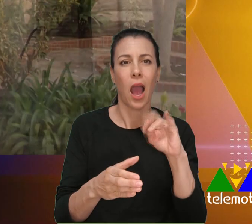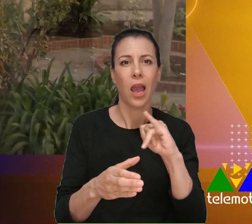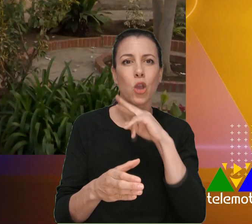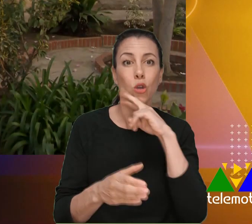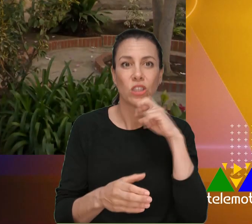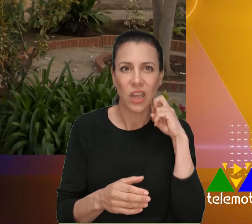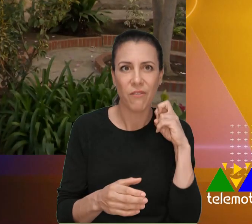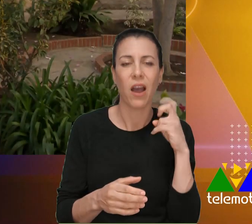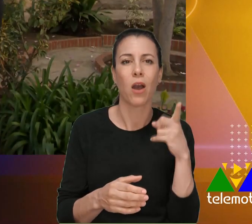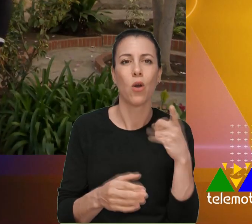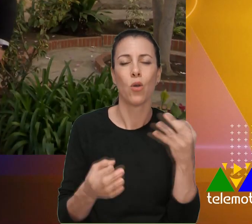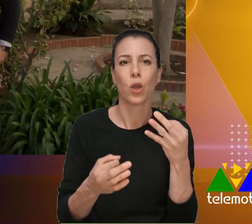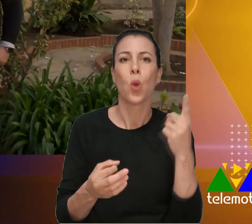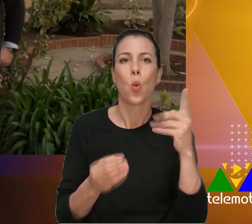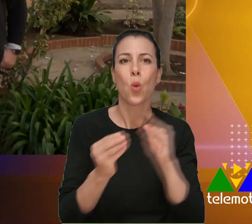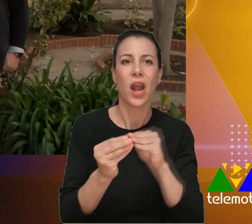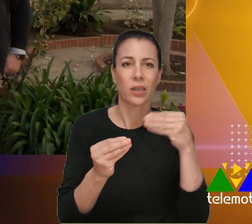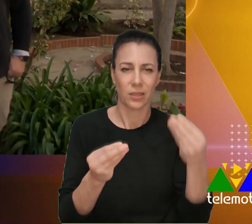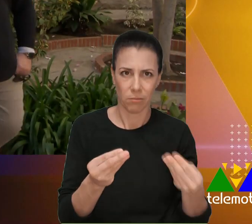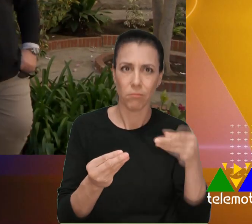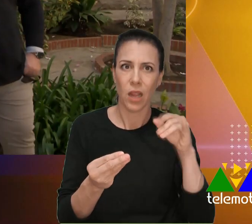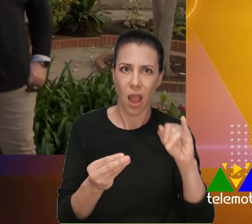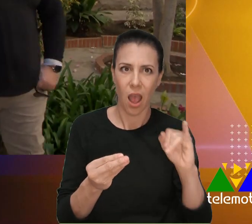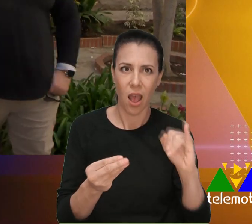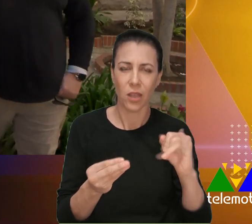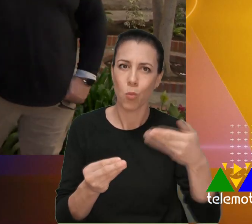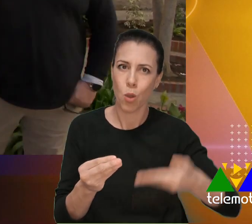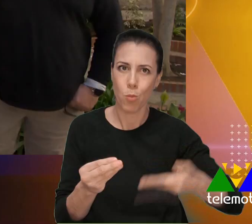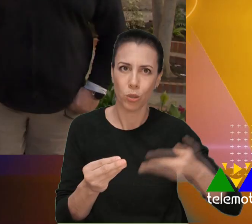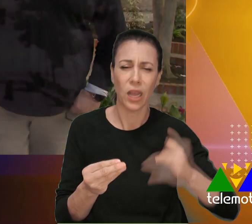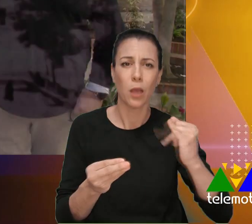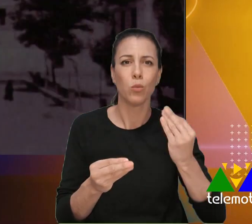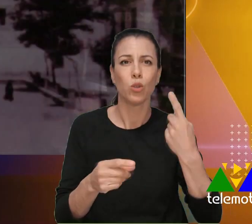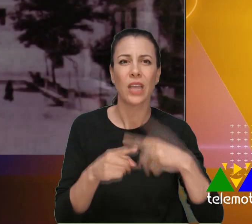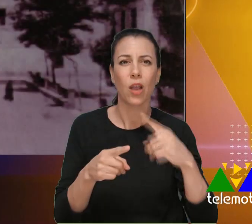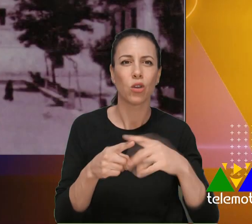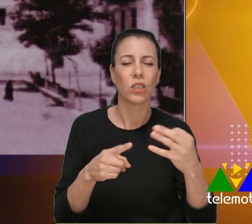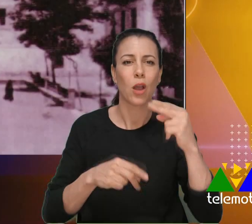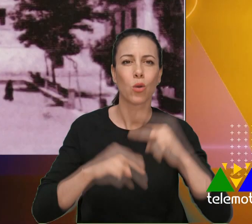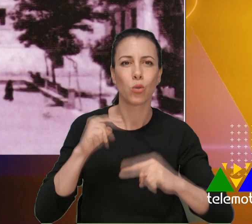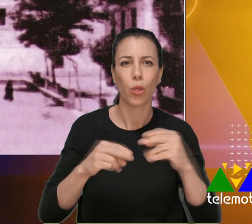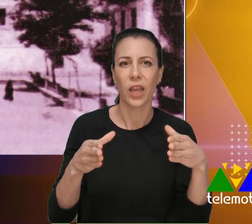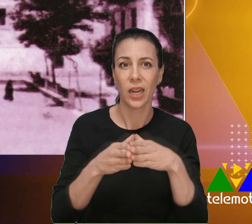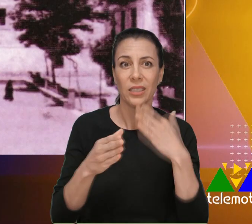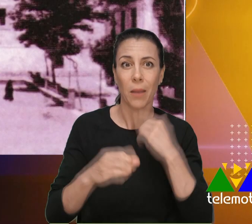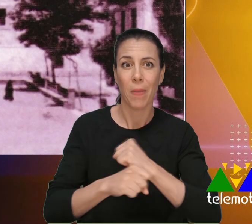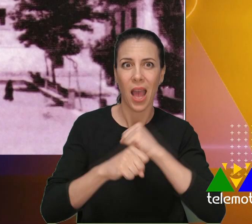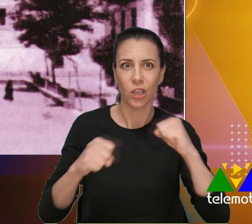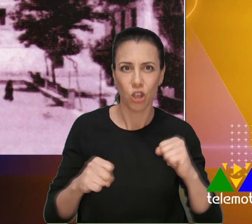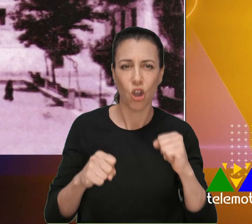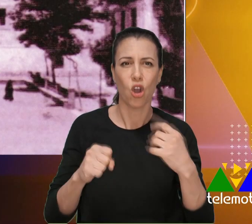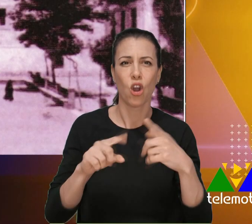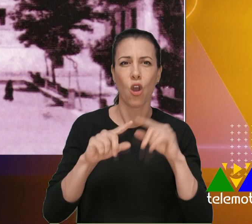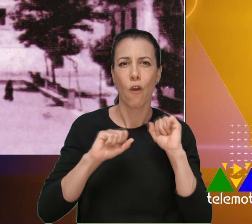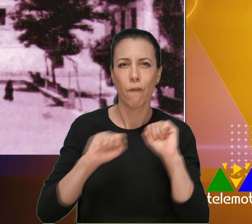en la Alhambra un archivo militar muy importante. Y hay muchas cosas de las construcciones de la iglesia mayor, de la fortaleza,